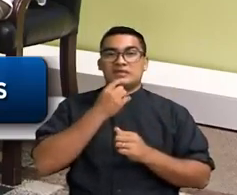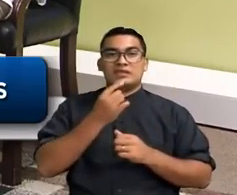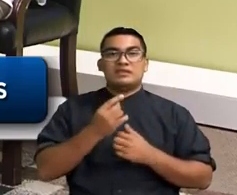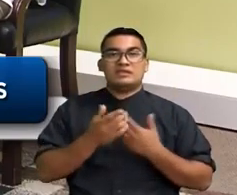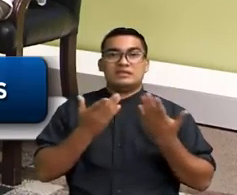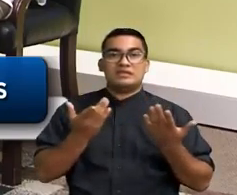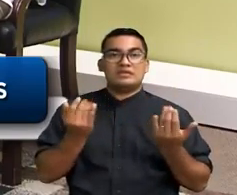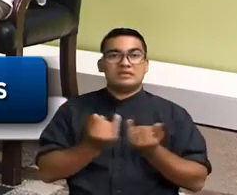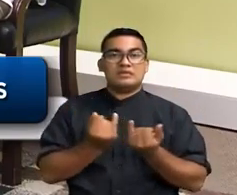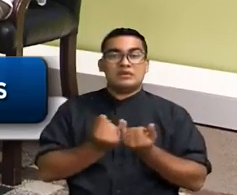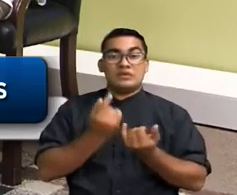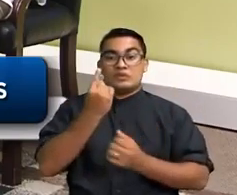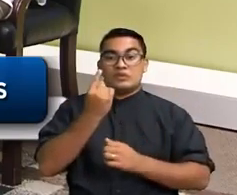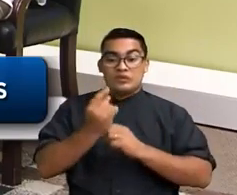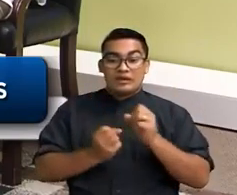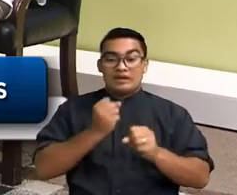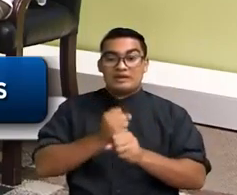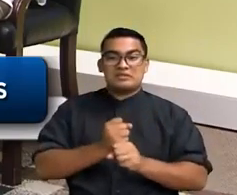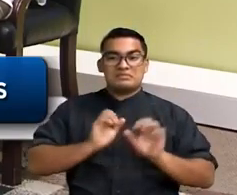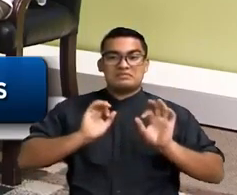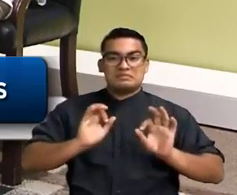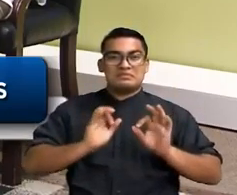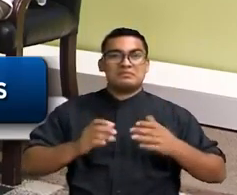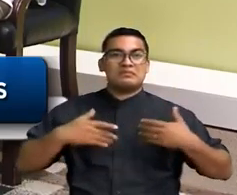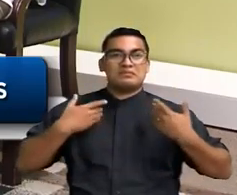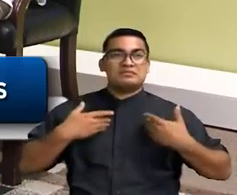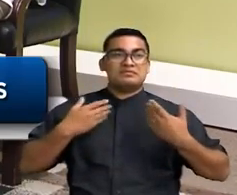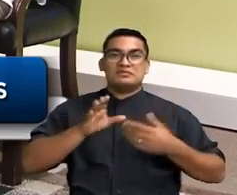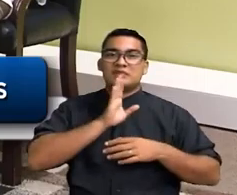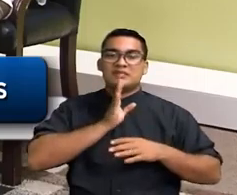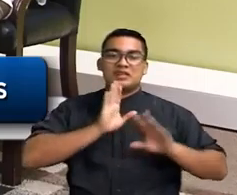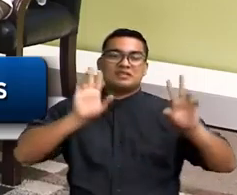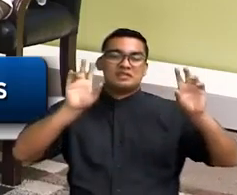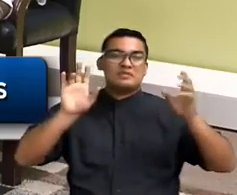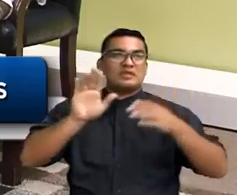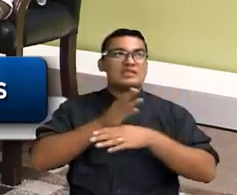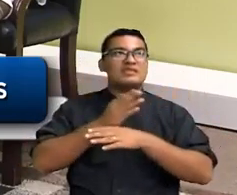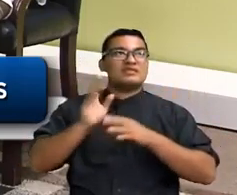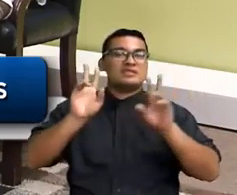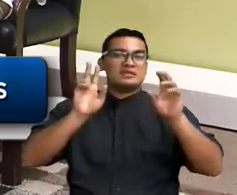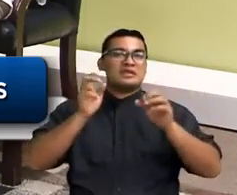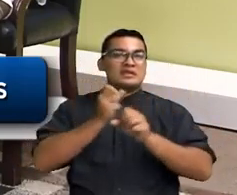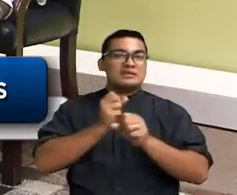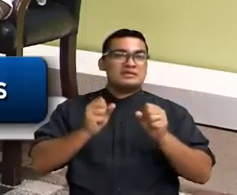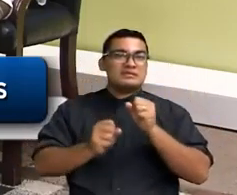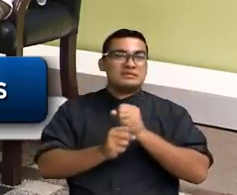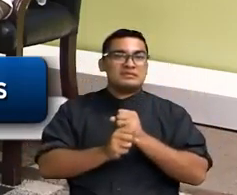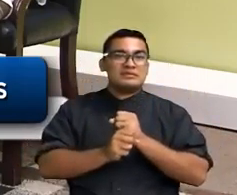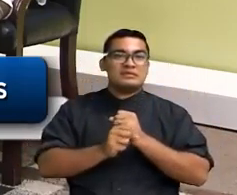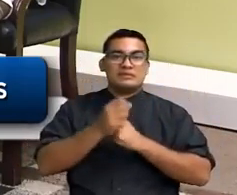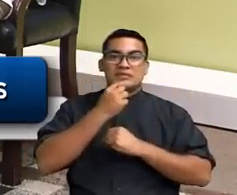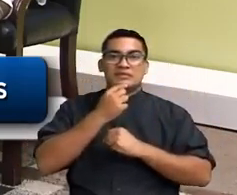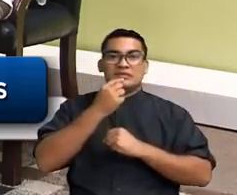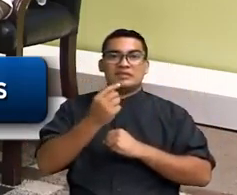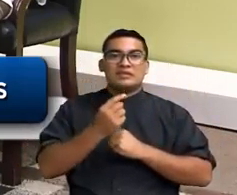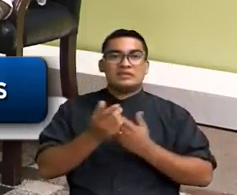sido un año muy fructífero, creo yo. Sí. Hemos hablado de diversos temas, de sexualidad incluso. Hemos